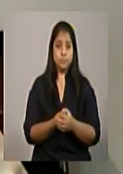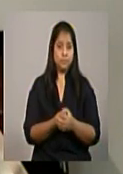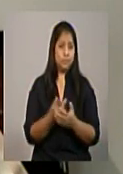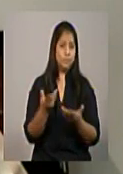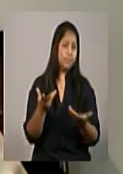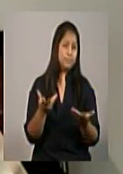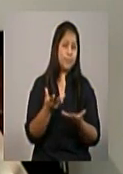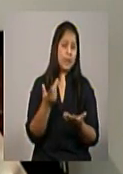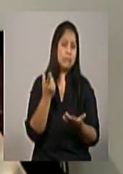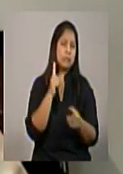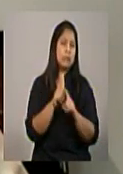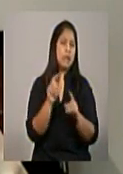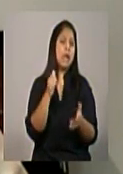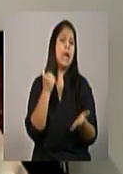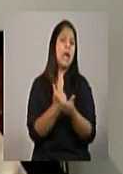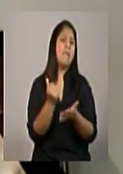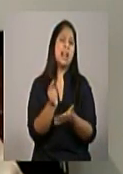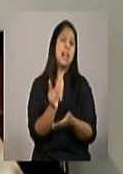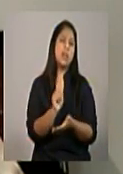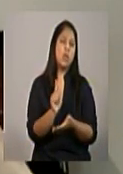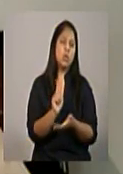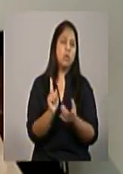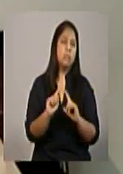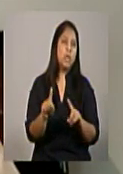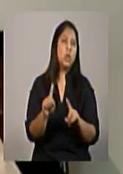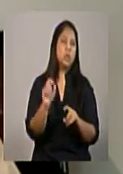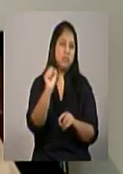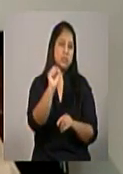no diría que el aval, pero sí conseguir